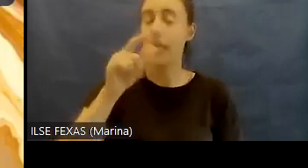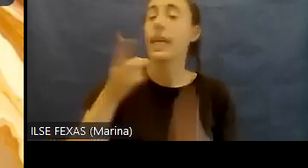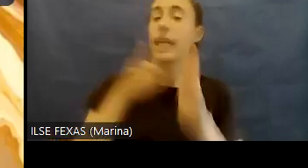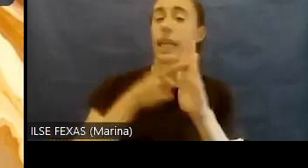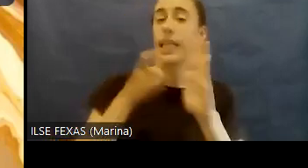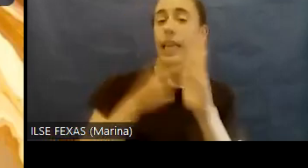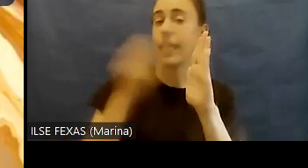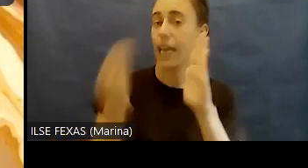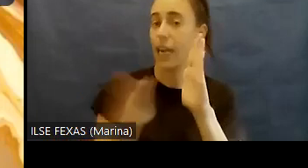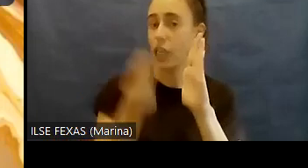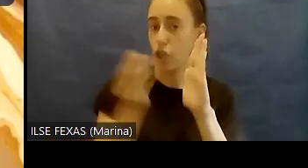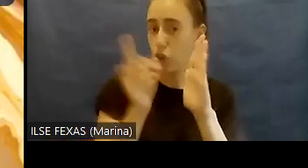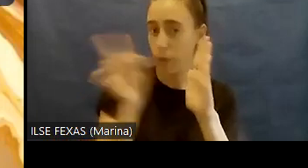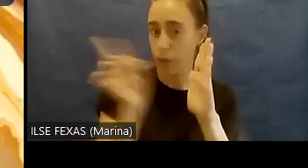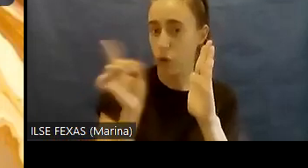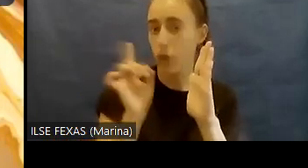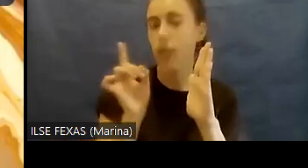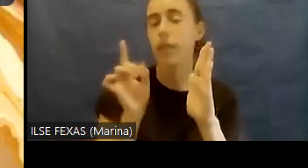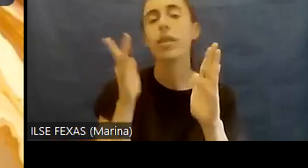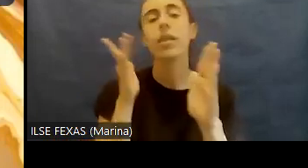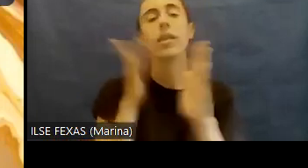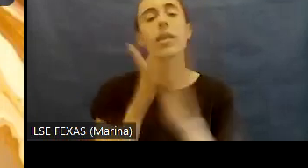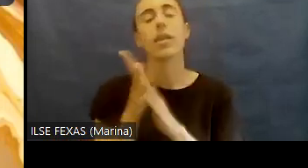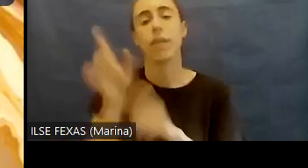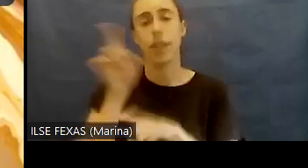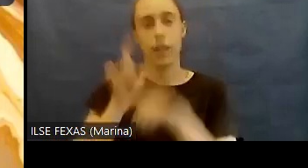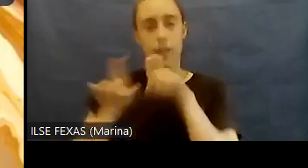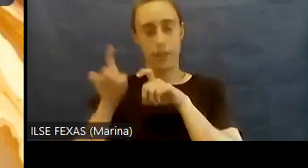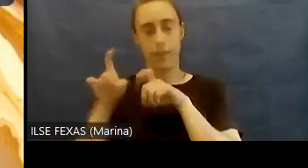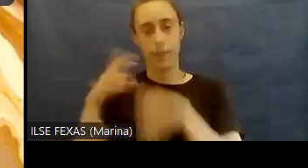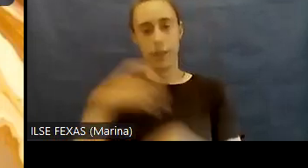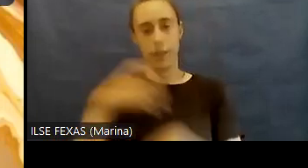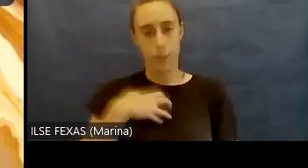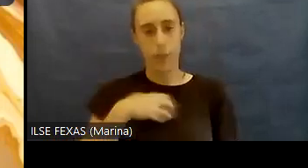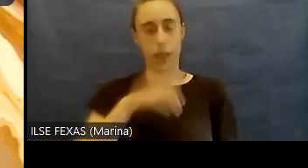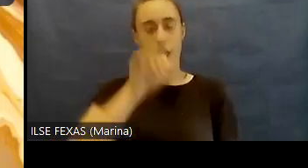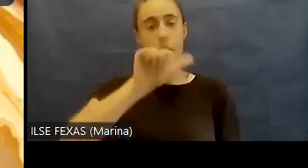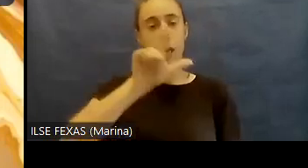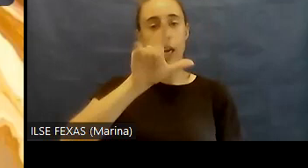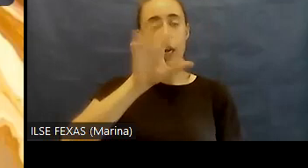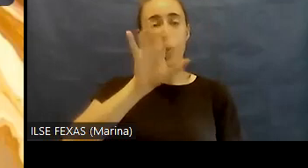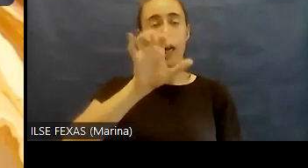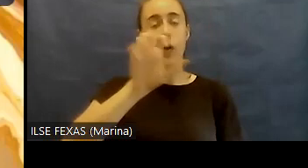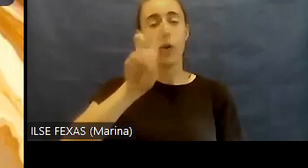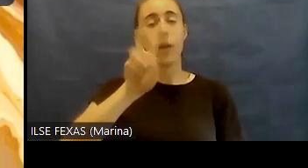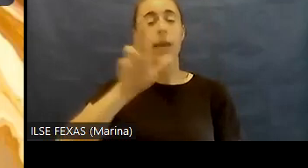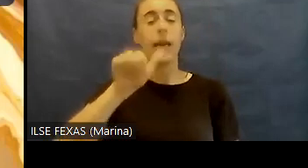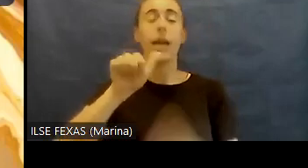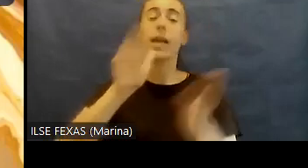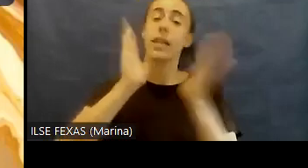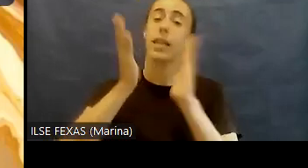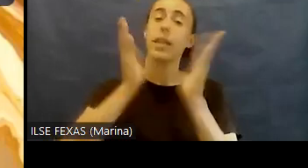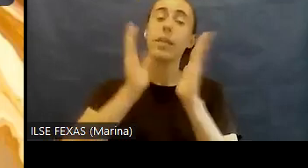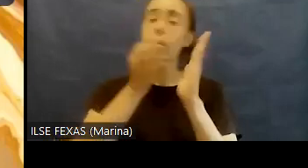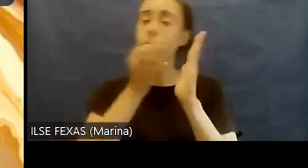bien no necesitas medicación para revertirlo, el gel de aloe vera puede ser un buen tratamiento porque además,